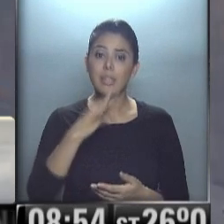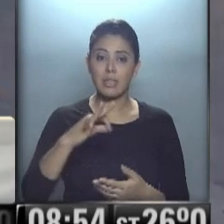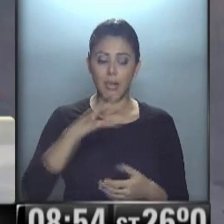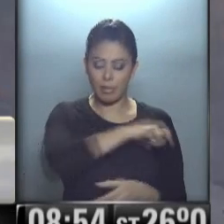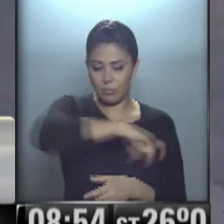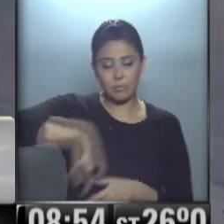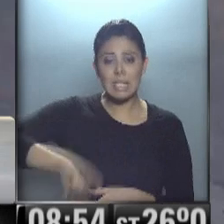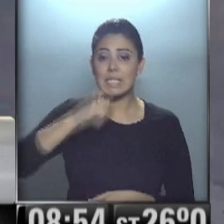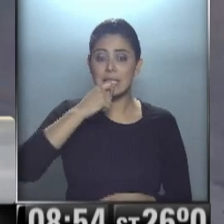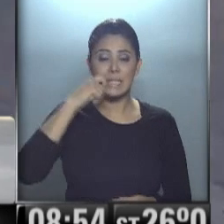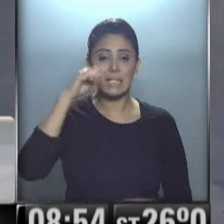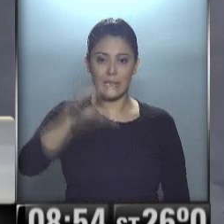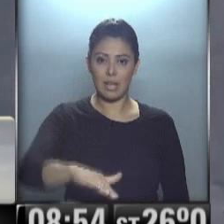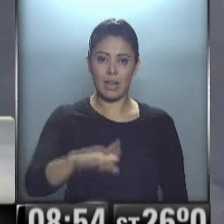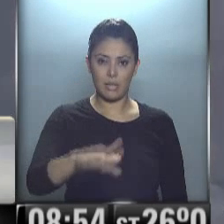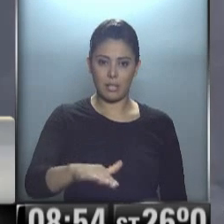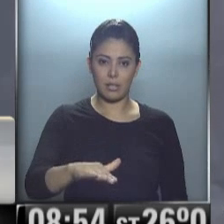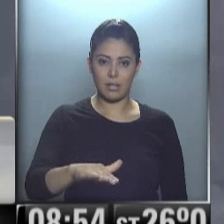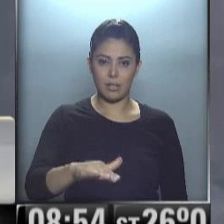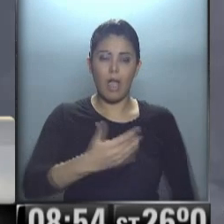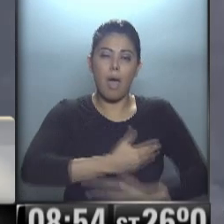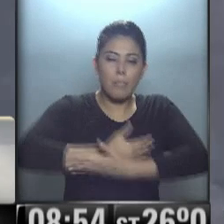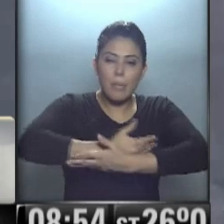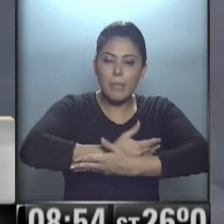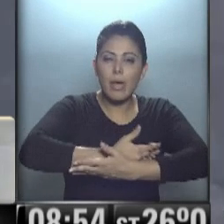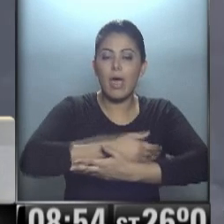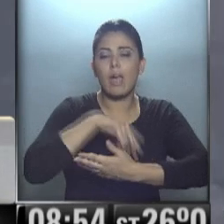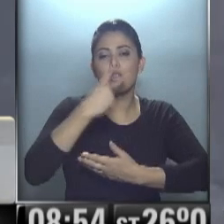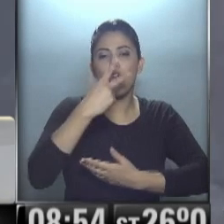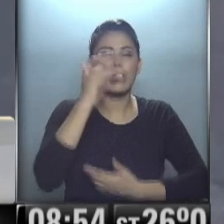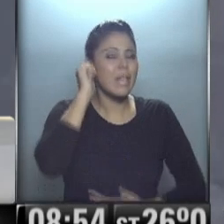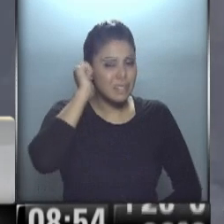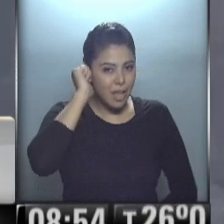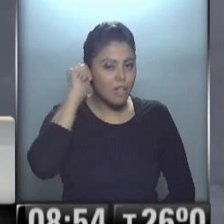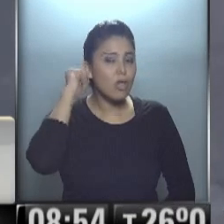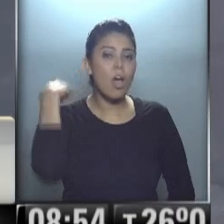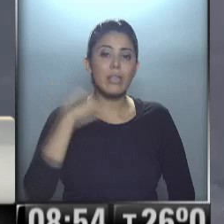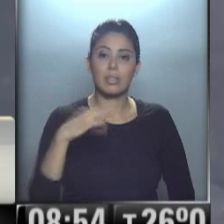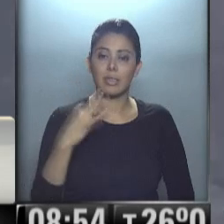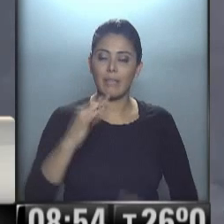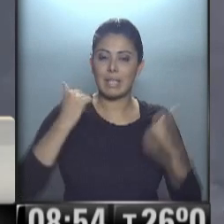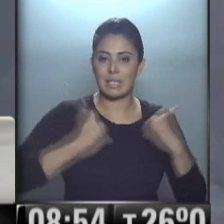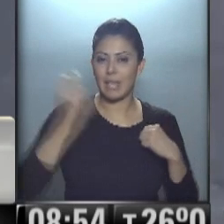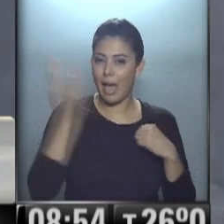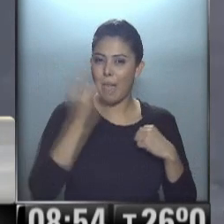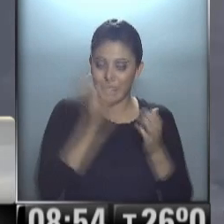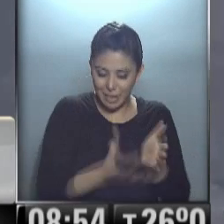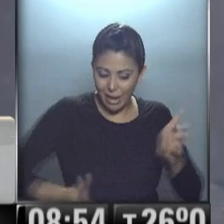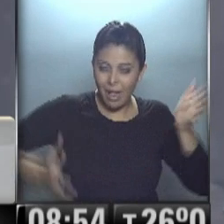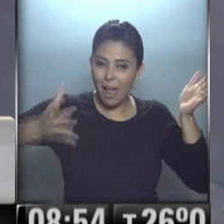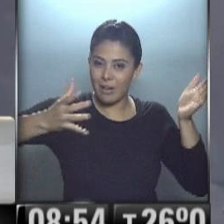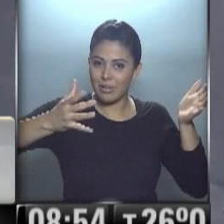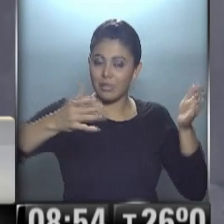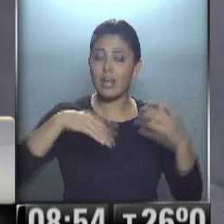sujeción en el caso que el chico sea un bebé o un chico de 2 o 3 años. Tiene que ir en la sillita, el sistema de retención